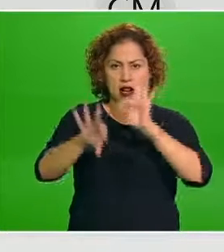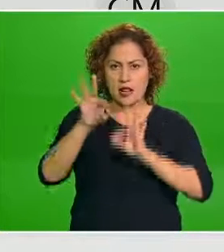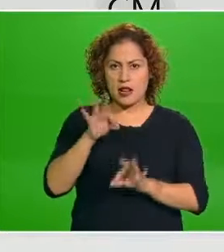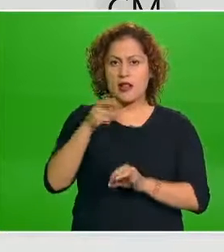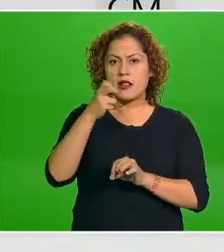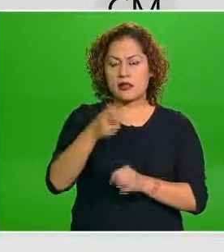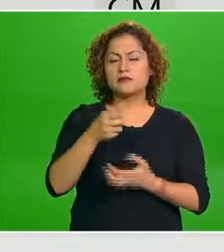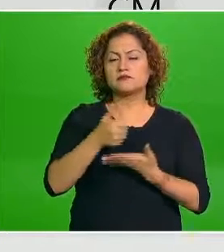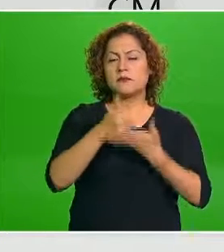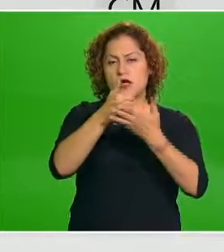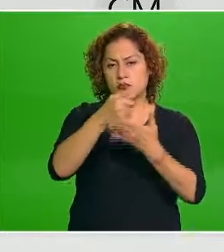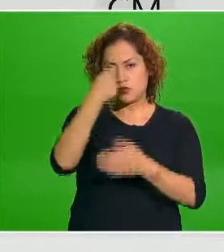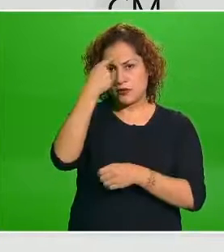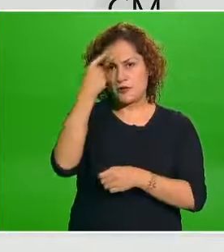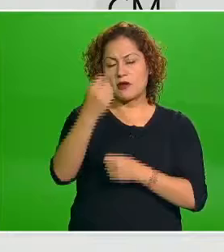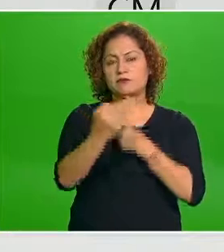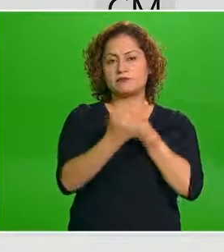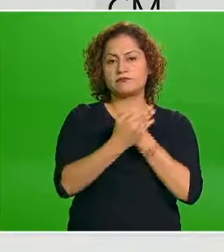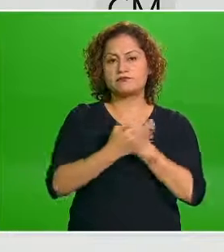culturalmente pertinente.